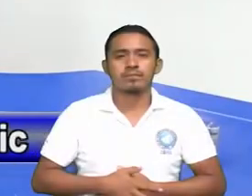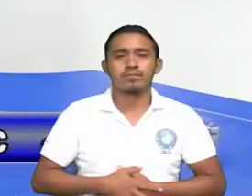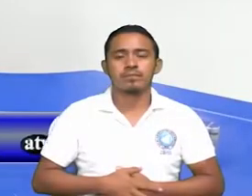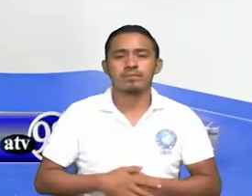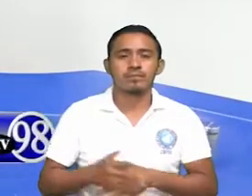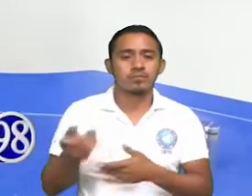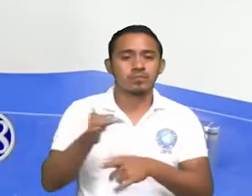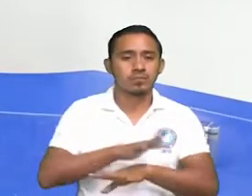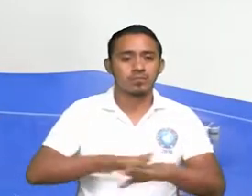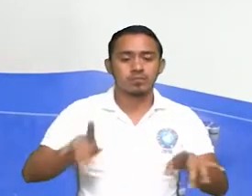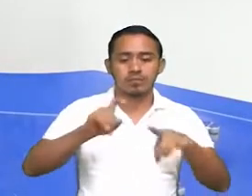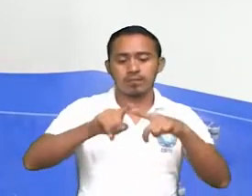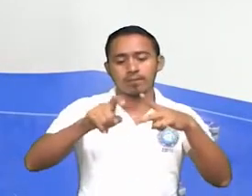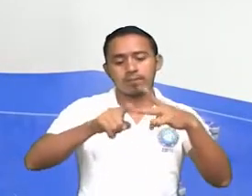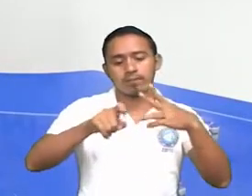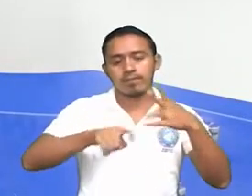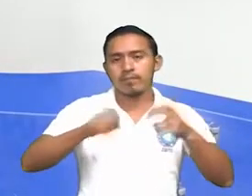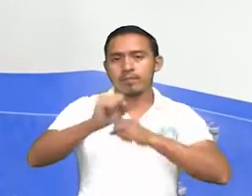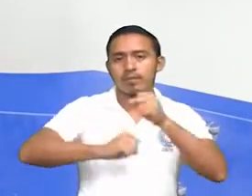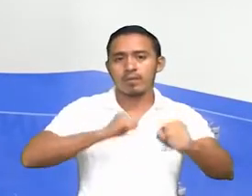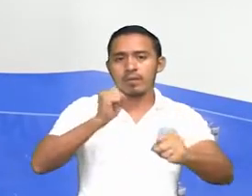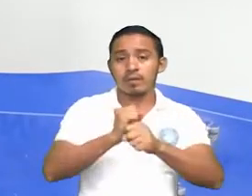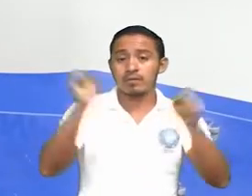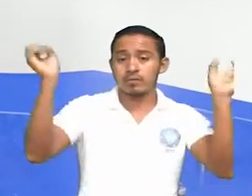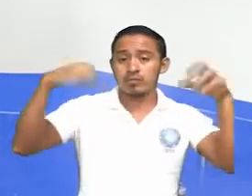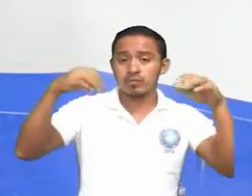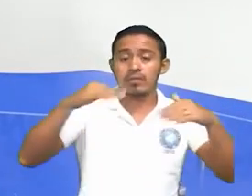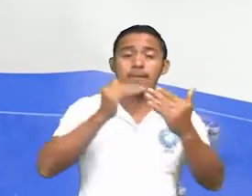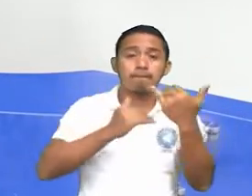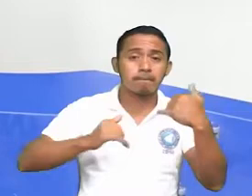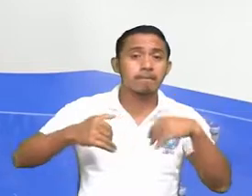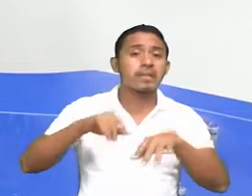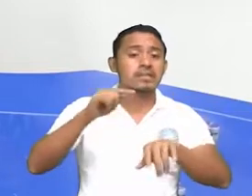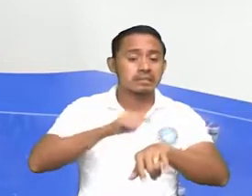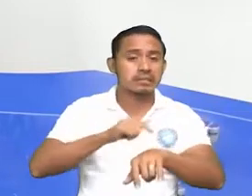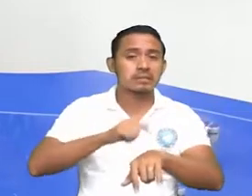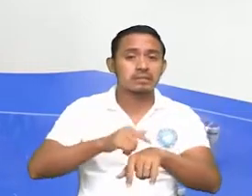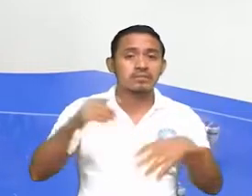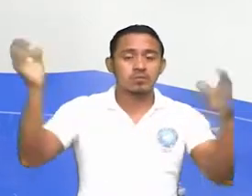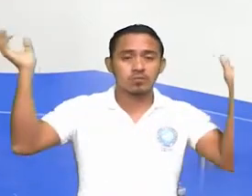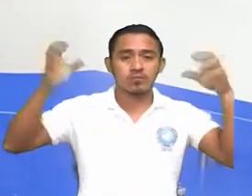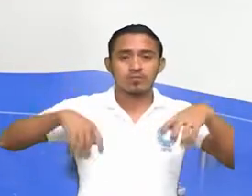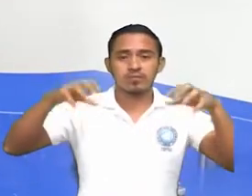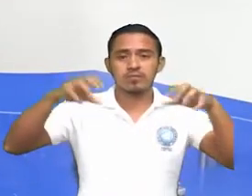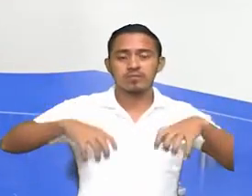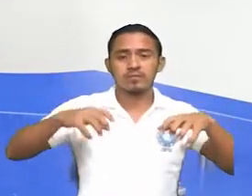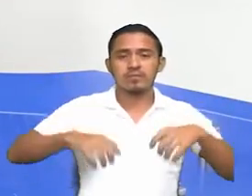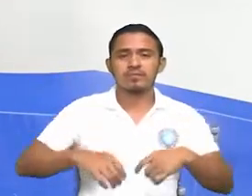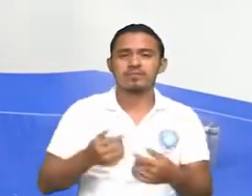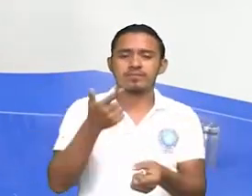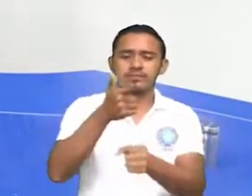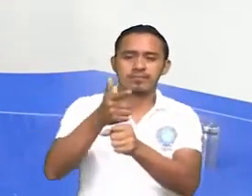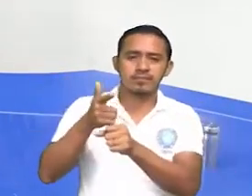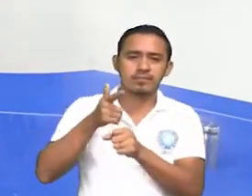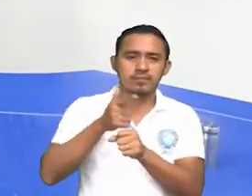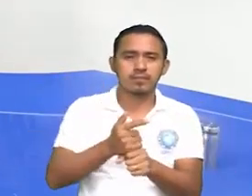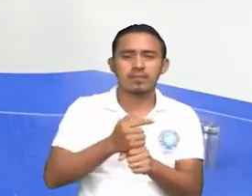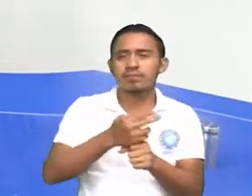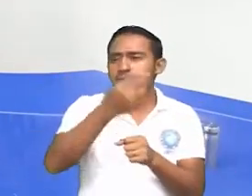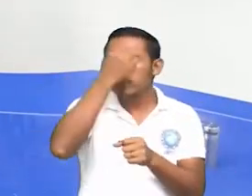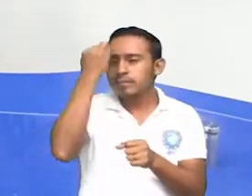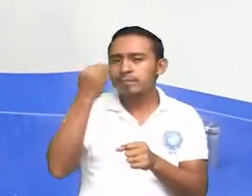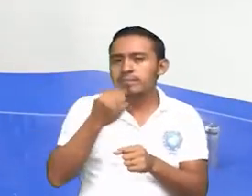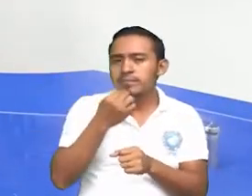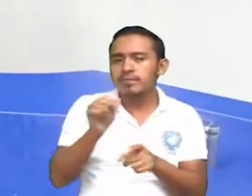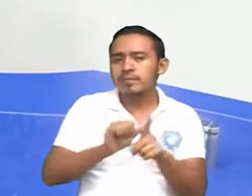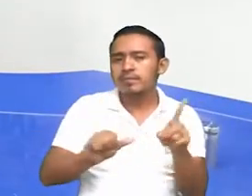En los últimos meses del año, las lluvias son más frecuentes por ser la temporada de invierno. El canal parlamentario consultó con un